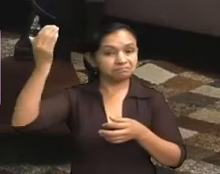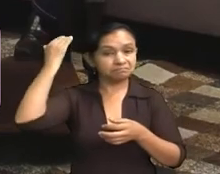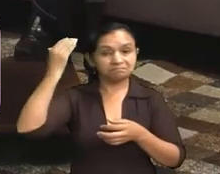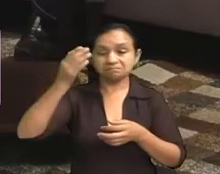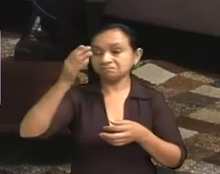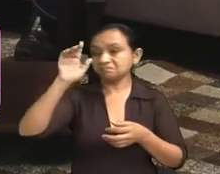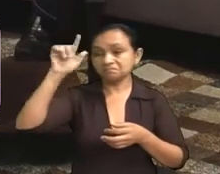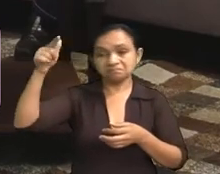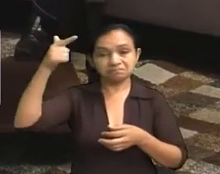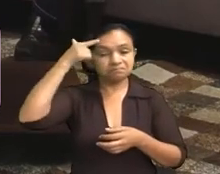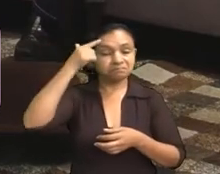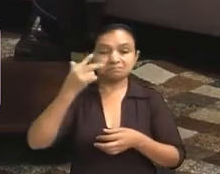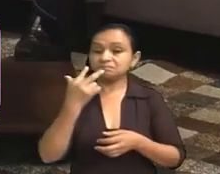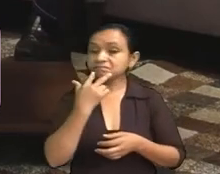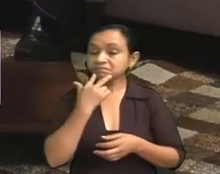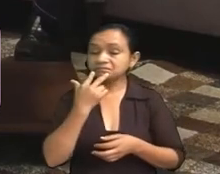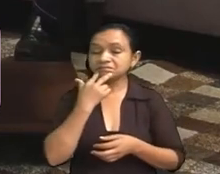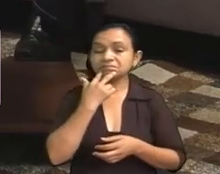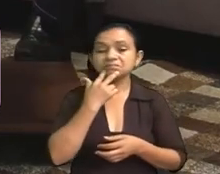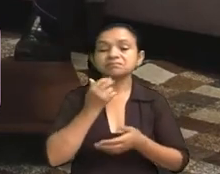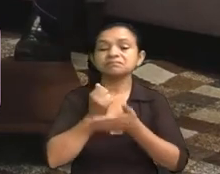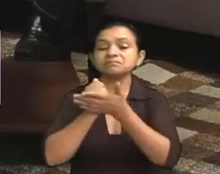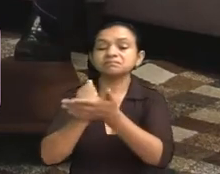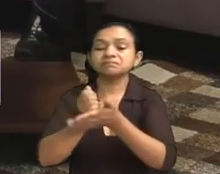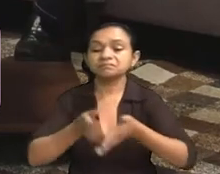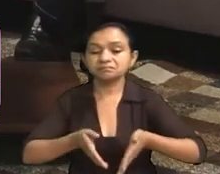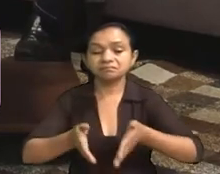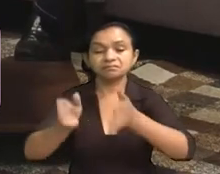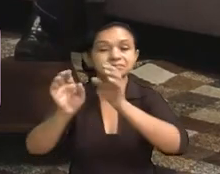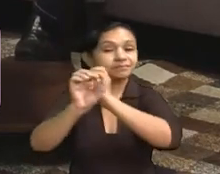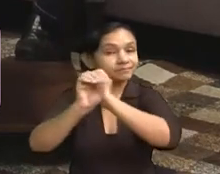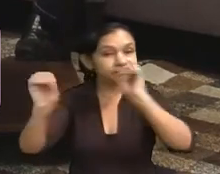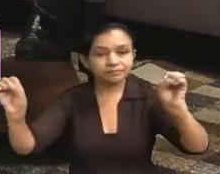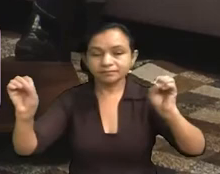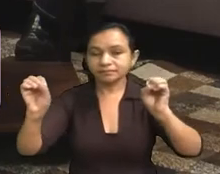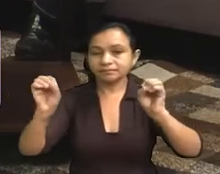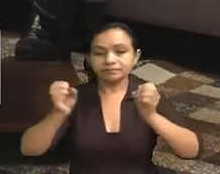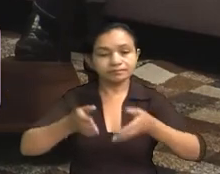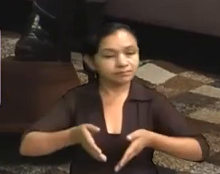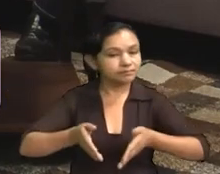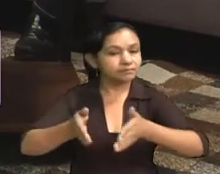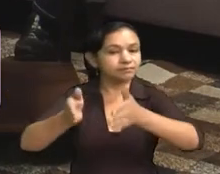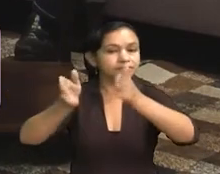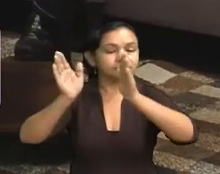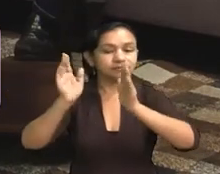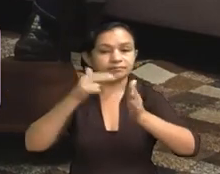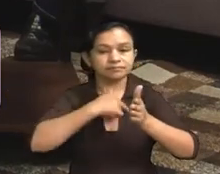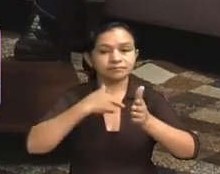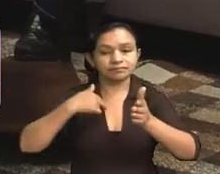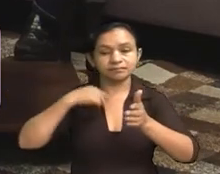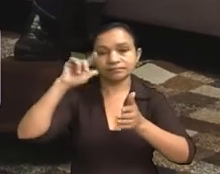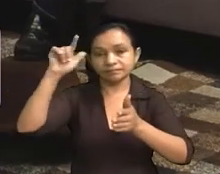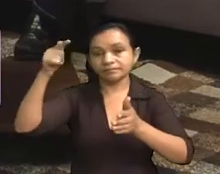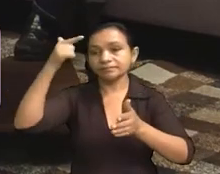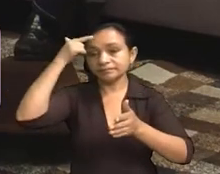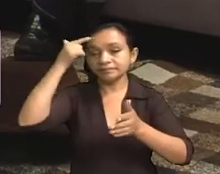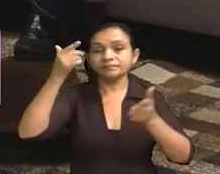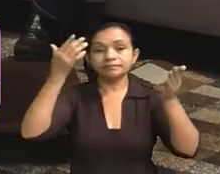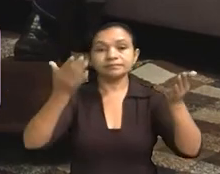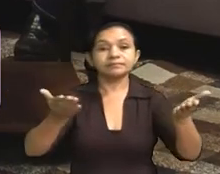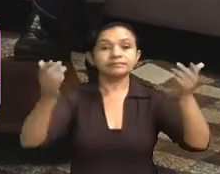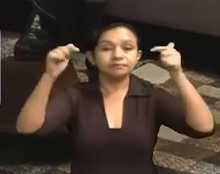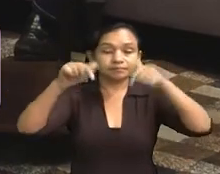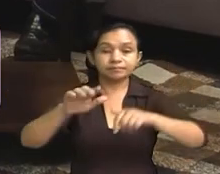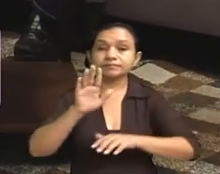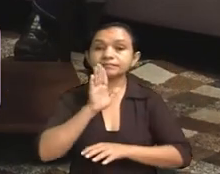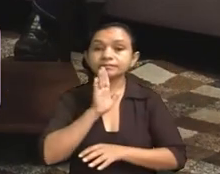ningún gobierno antes se había preocupado por incorporarla en términos reales a través de carretera, como lo está haciendo nuestro gobierno. Cuando